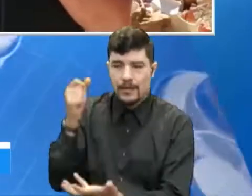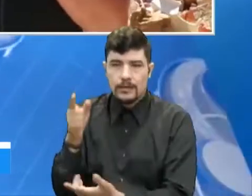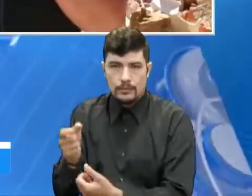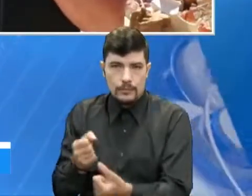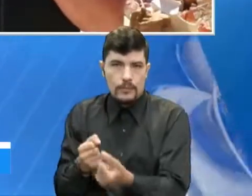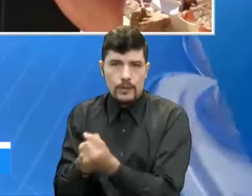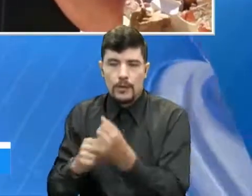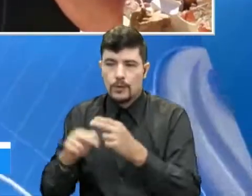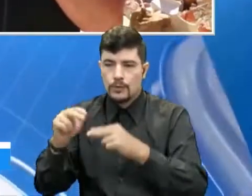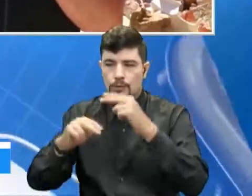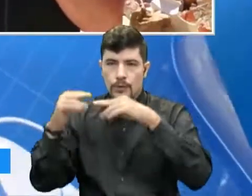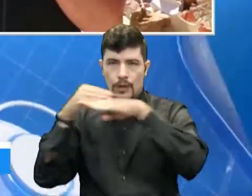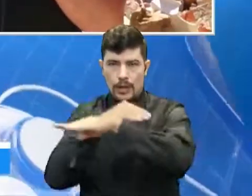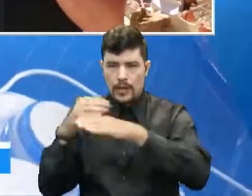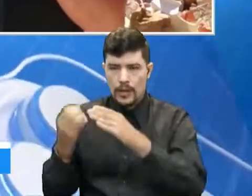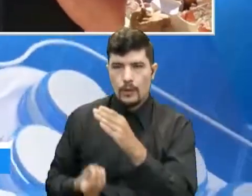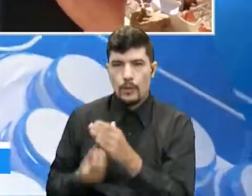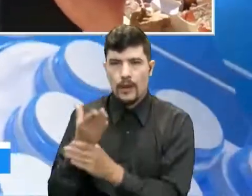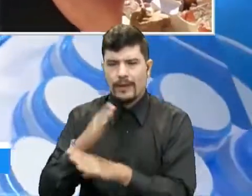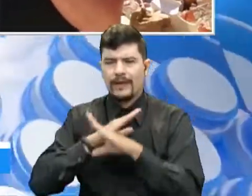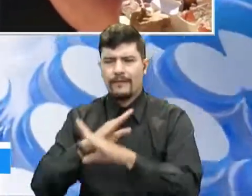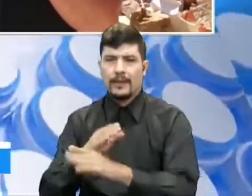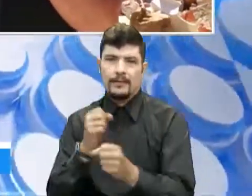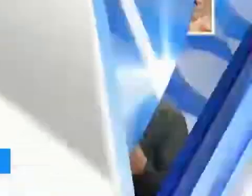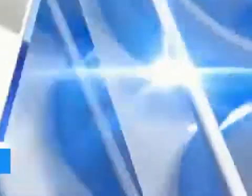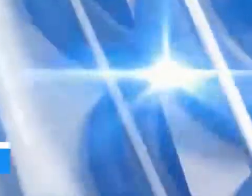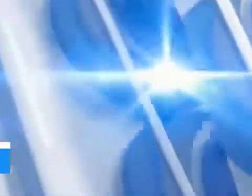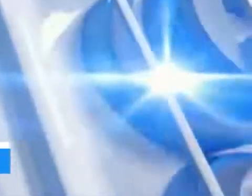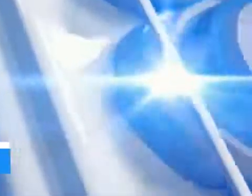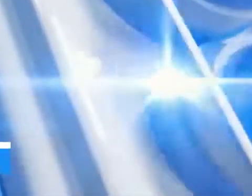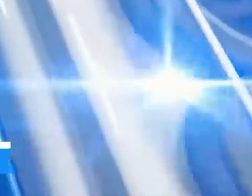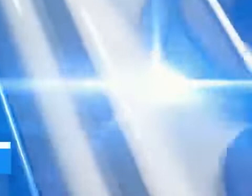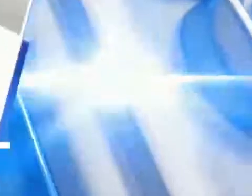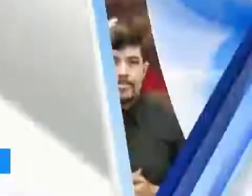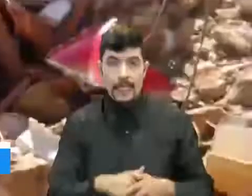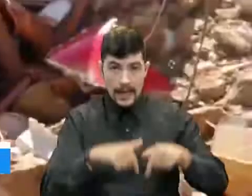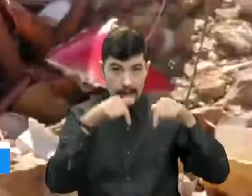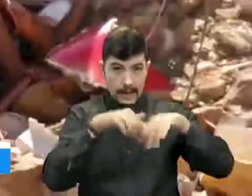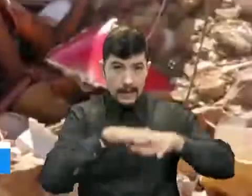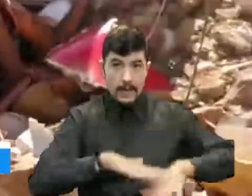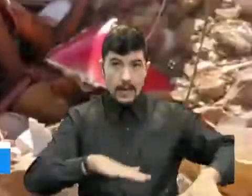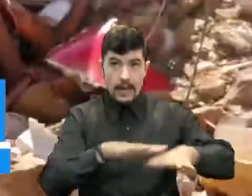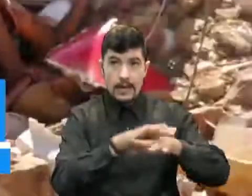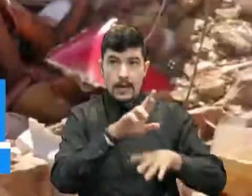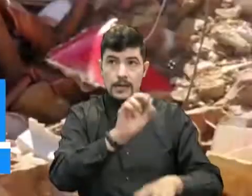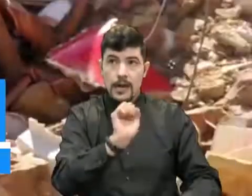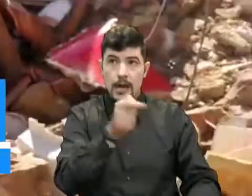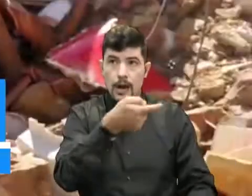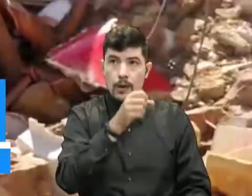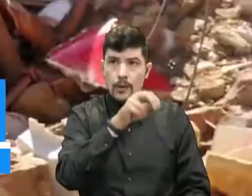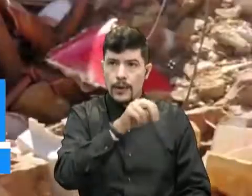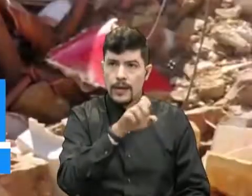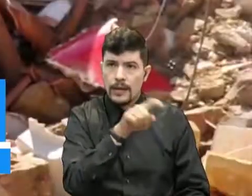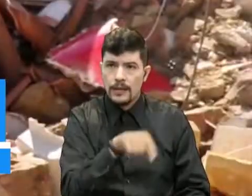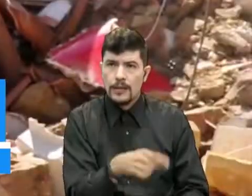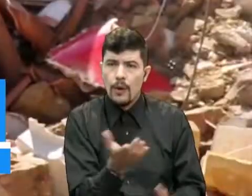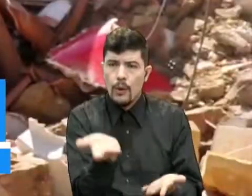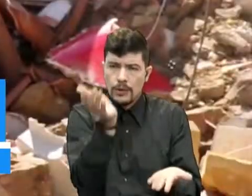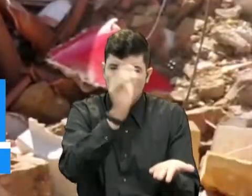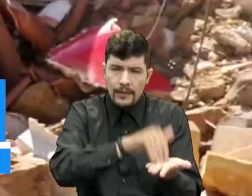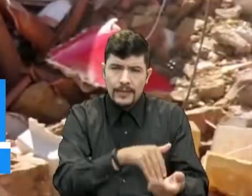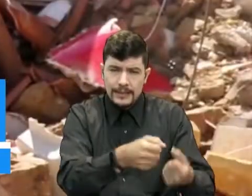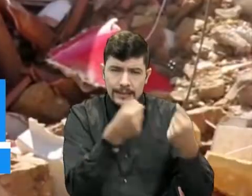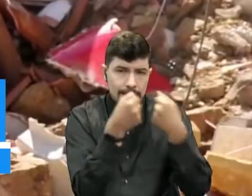Hola, ¿qué tal, compañeros? Buena tarde. Pues en este momento me encuentro en el sector del Ragonés y el municipio de San Gil, donde nuevamente se registra un accidente